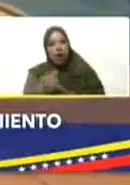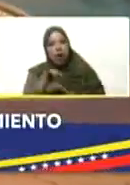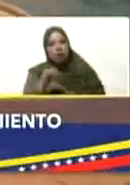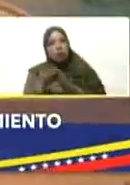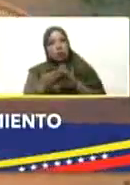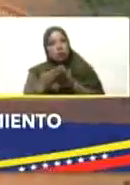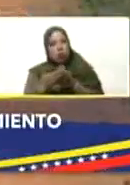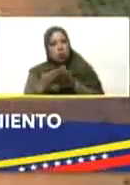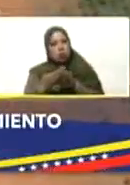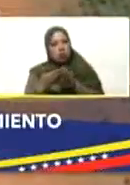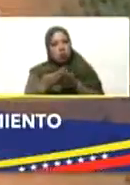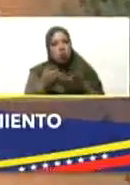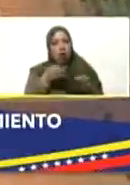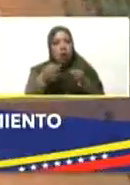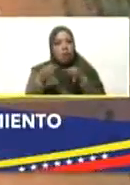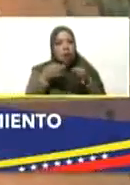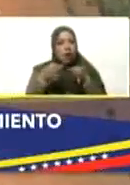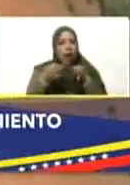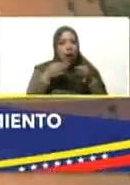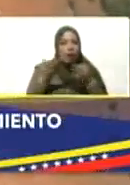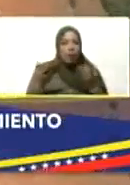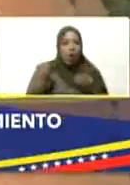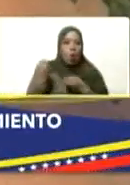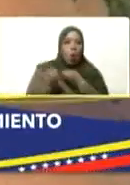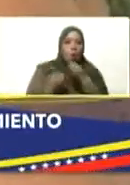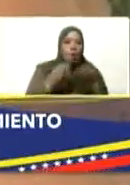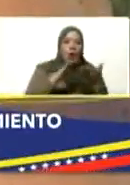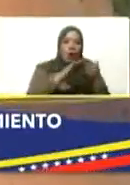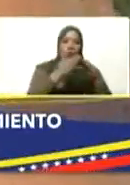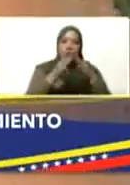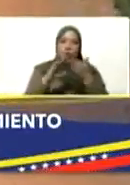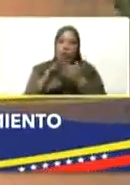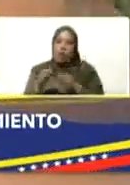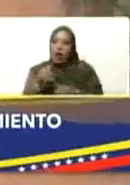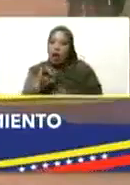mesa la solución a los problemas colectivos de nuestra gente.